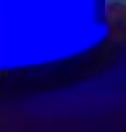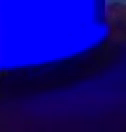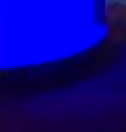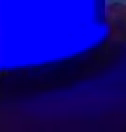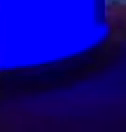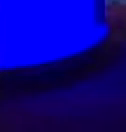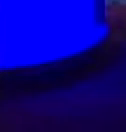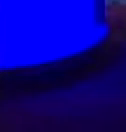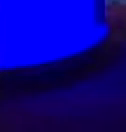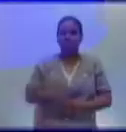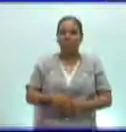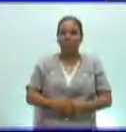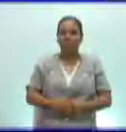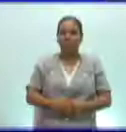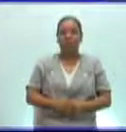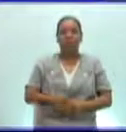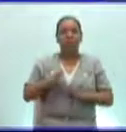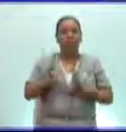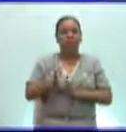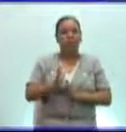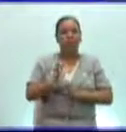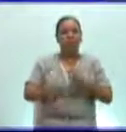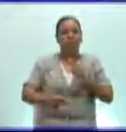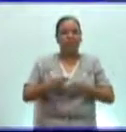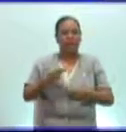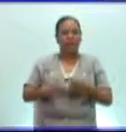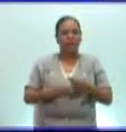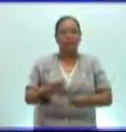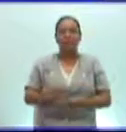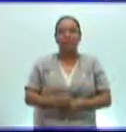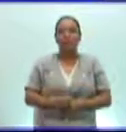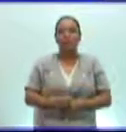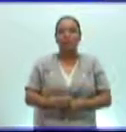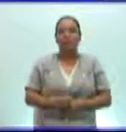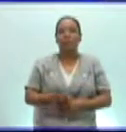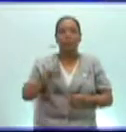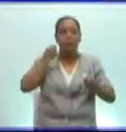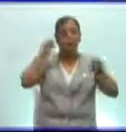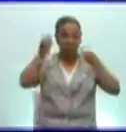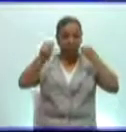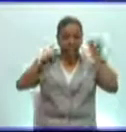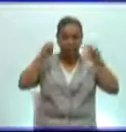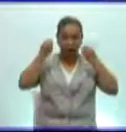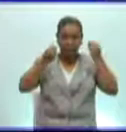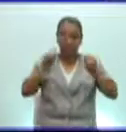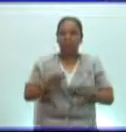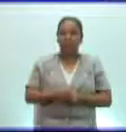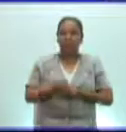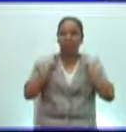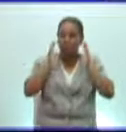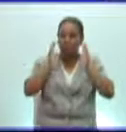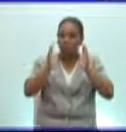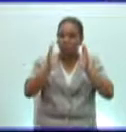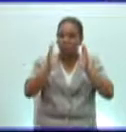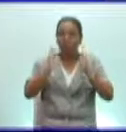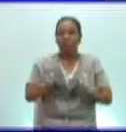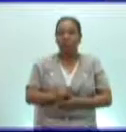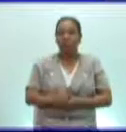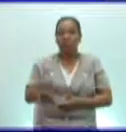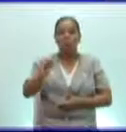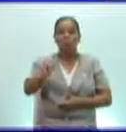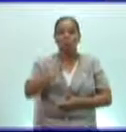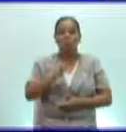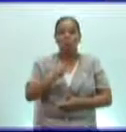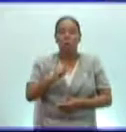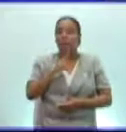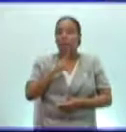Pues bien, vamos a seguir haciendo cierto y determinado análisis con las concentraciones de ion hidrógeno e ion